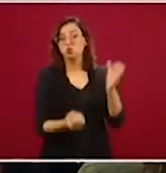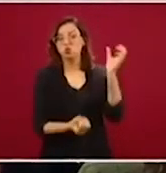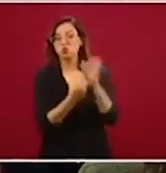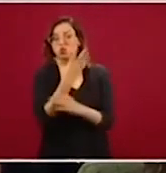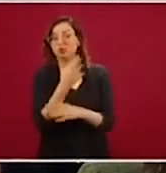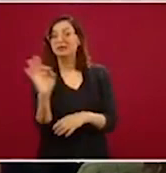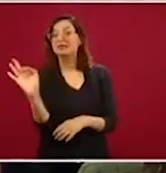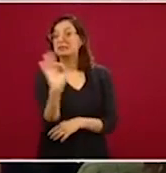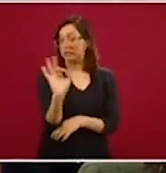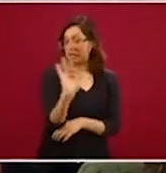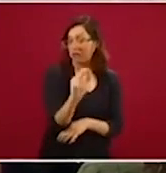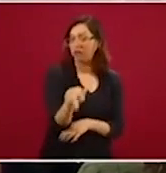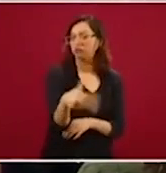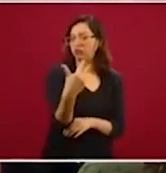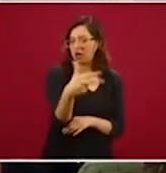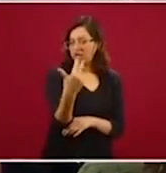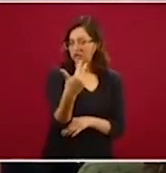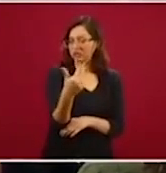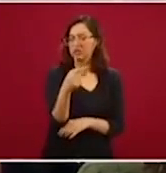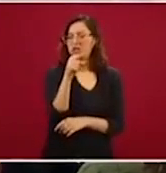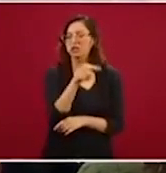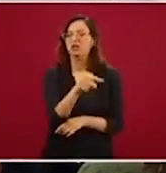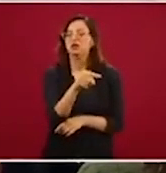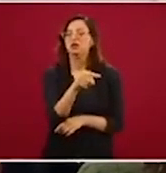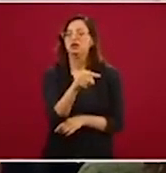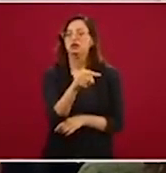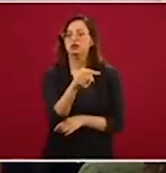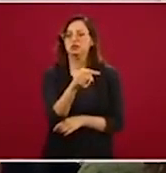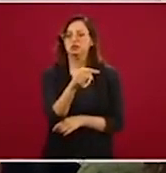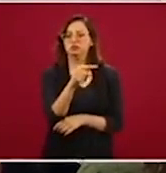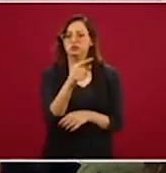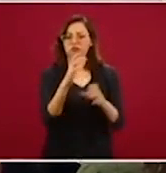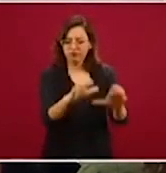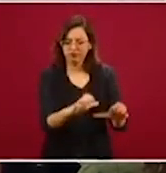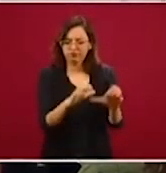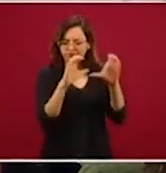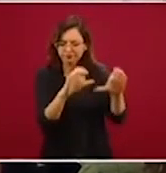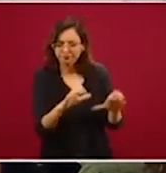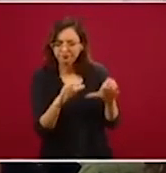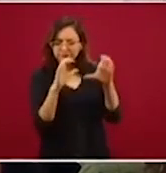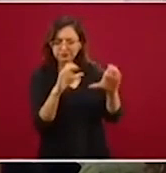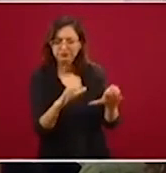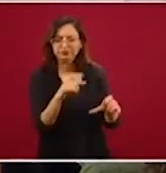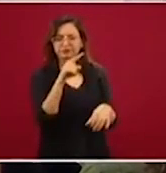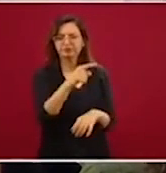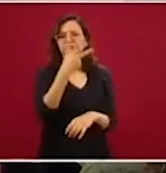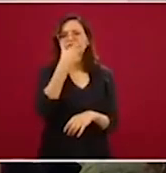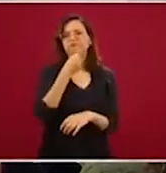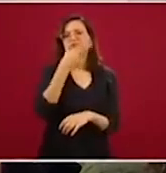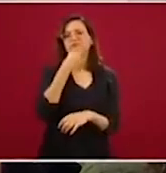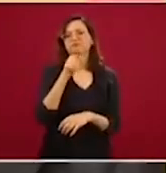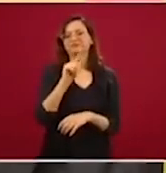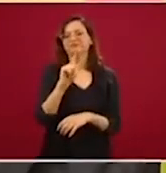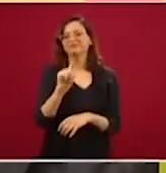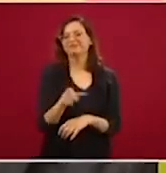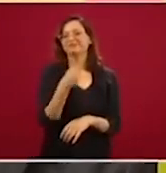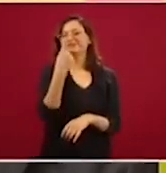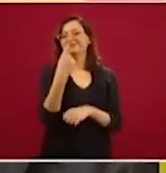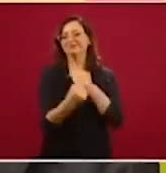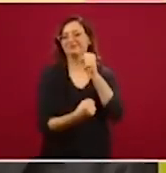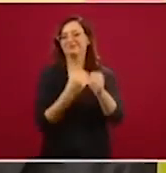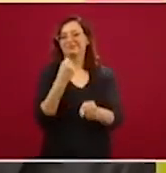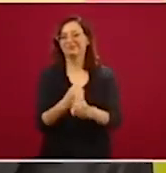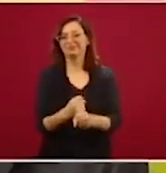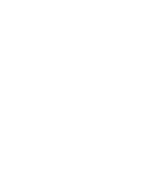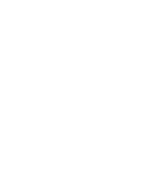el número 13 que está en cuidado especial porque es un hombre de 71 años que pudiera estar teniendo una